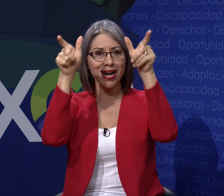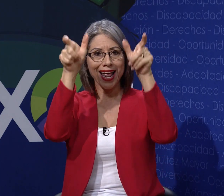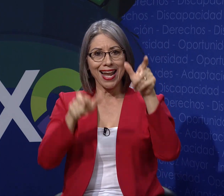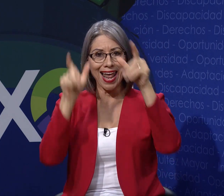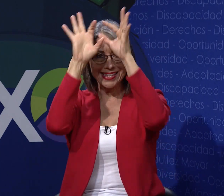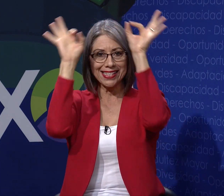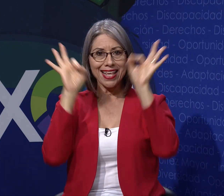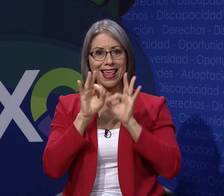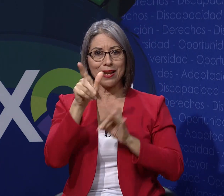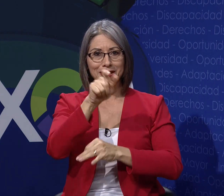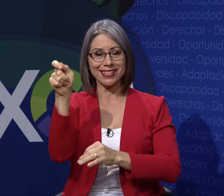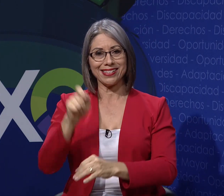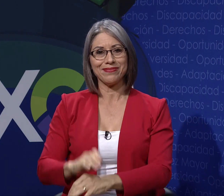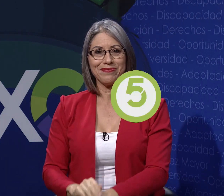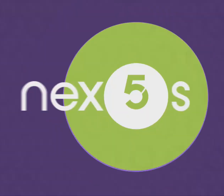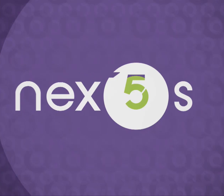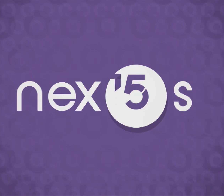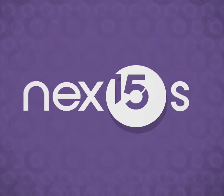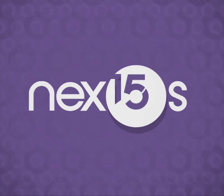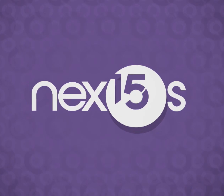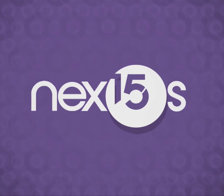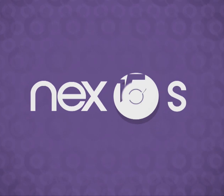sección La Estrella del MIS.